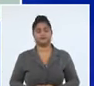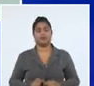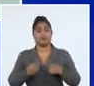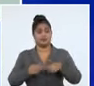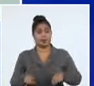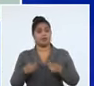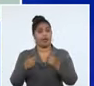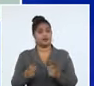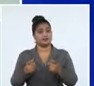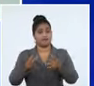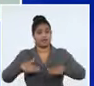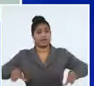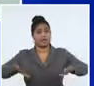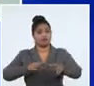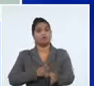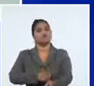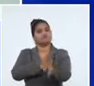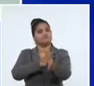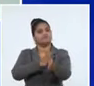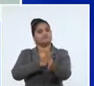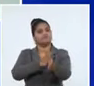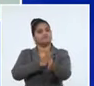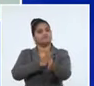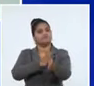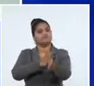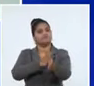que disminuya el número de